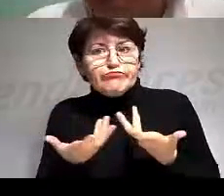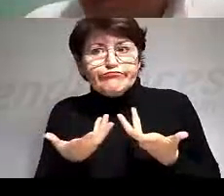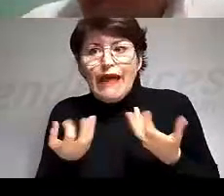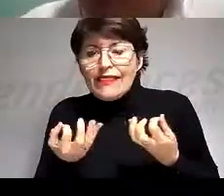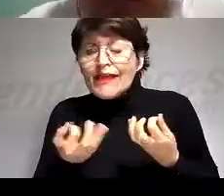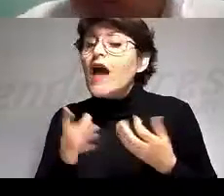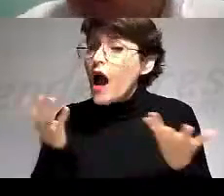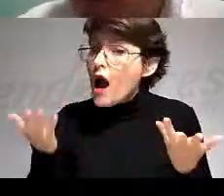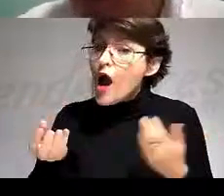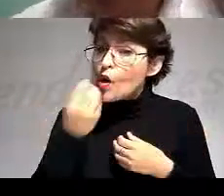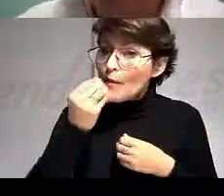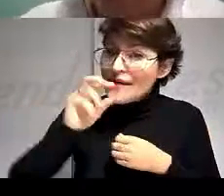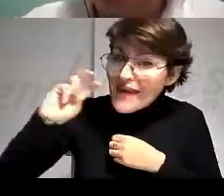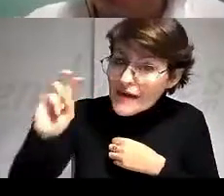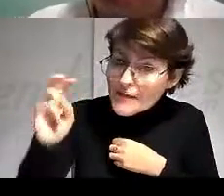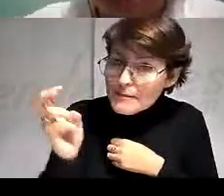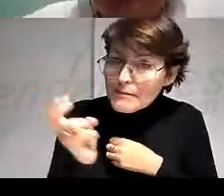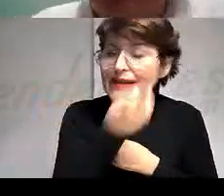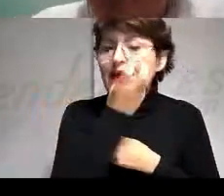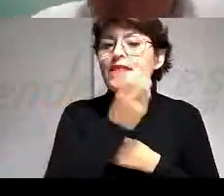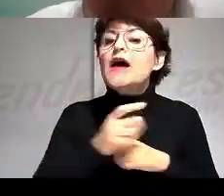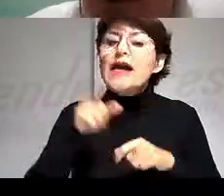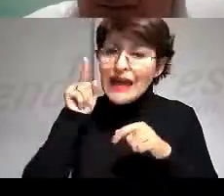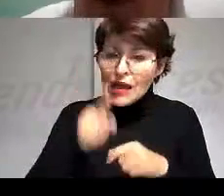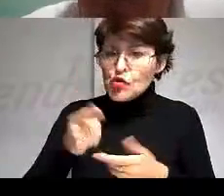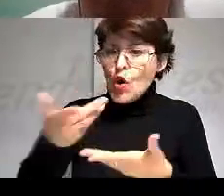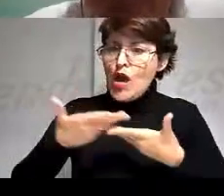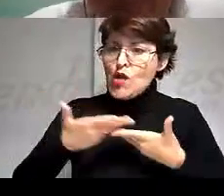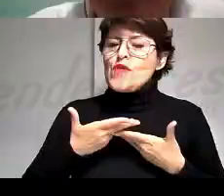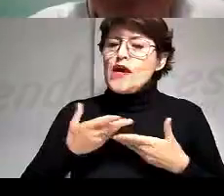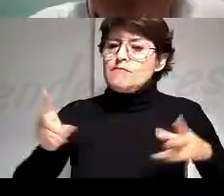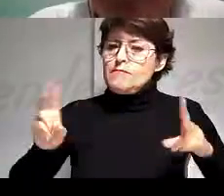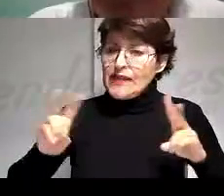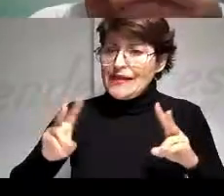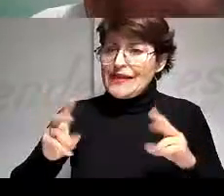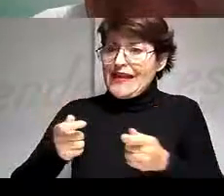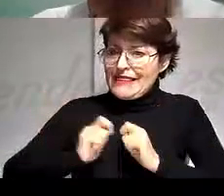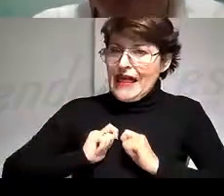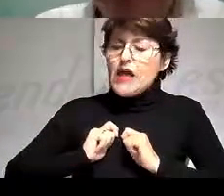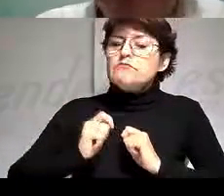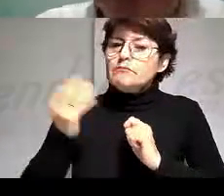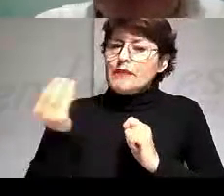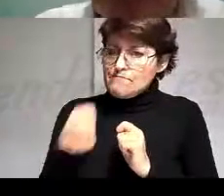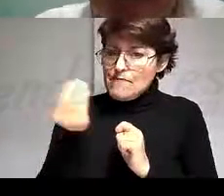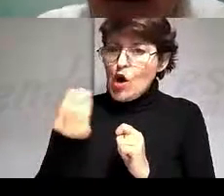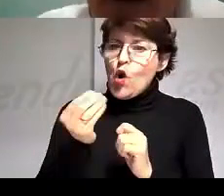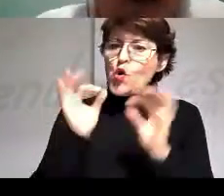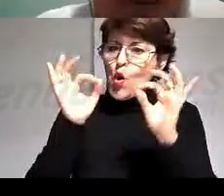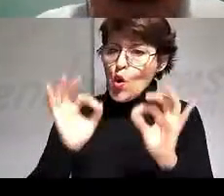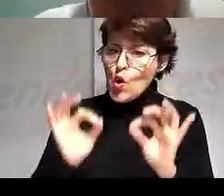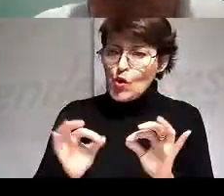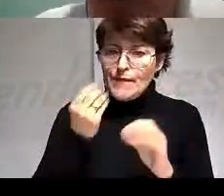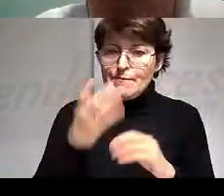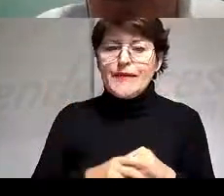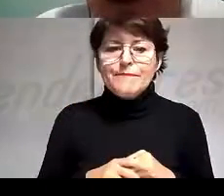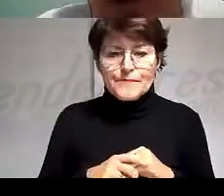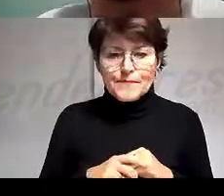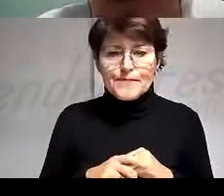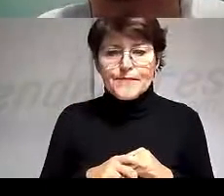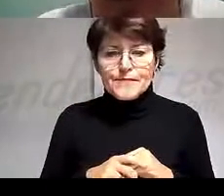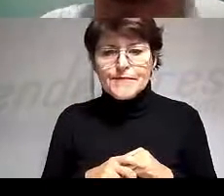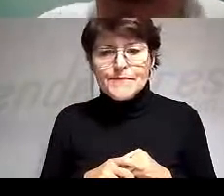antioxidantes. Siguiendo la dieta mediterránea, la verdad es que nos acercamos bastante al ideal de una dieta equilibrada y completa, sobre todo,